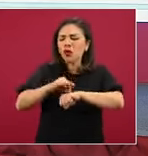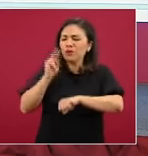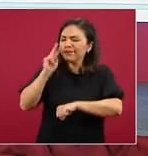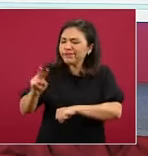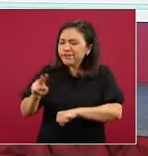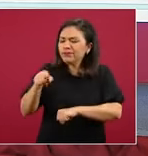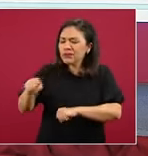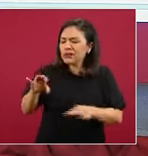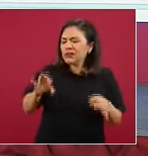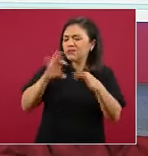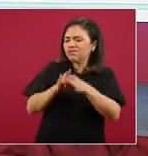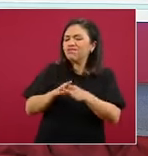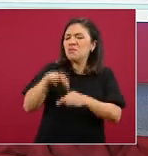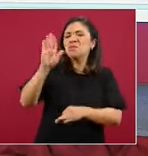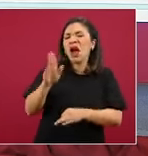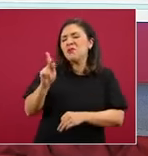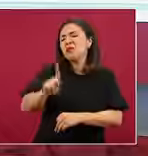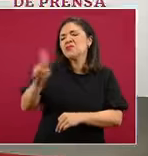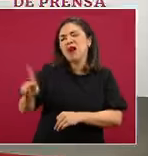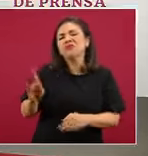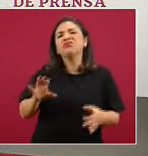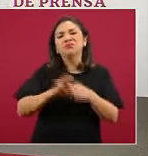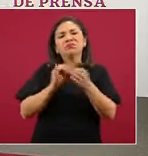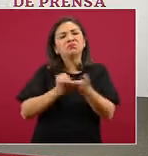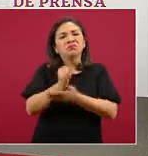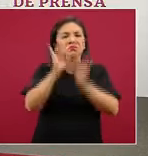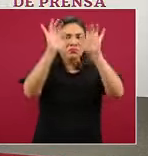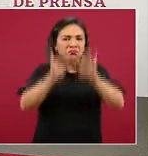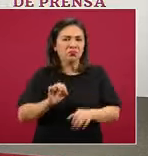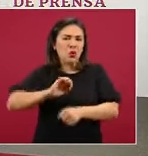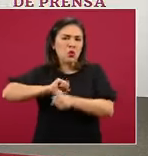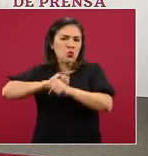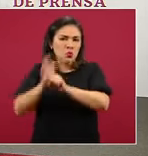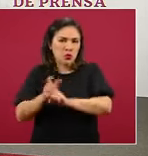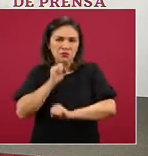por asociación epidemiológica. La siguiente, por favor.